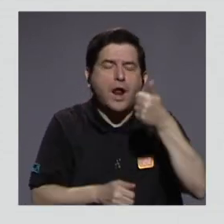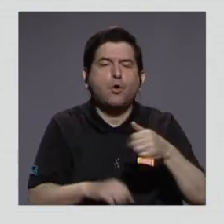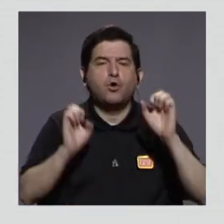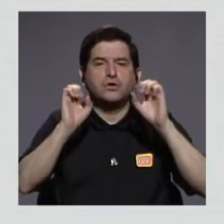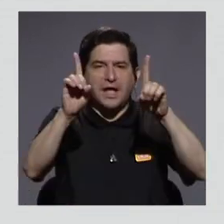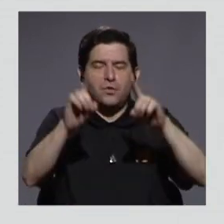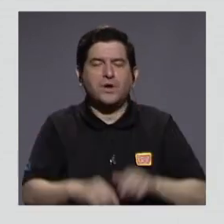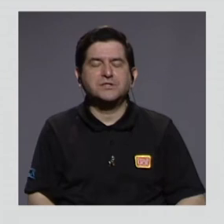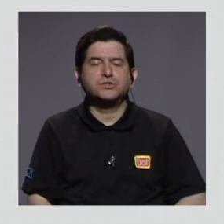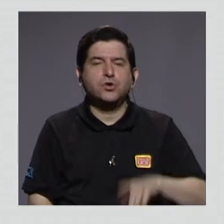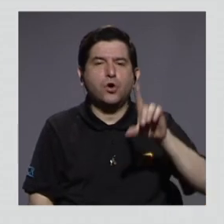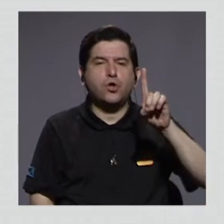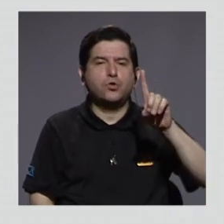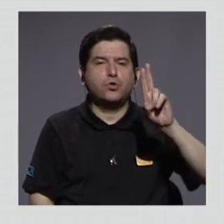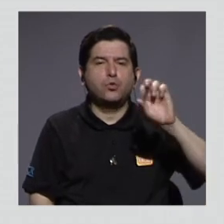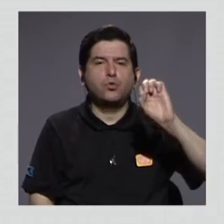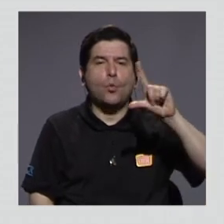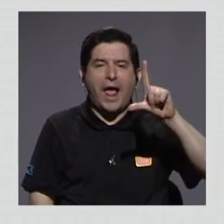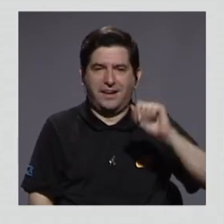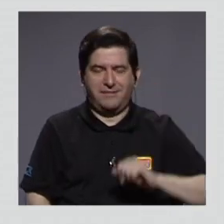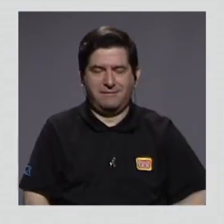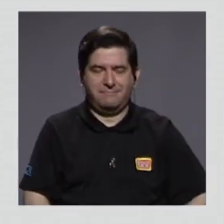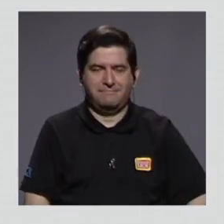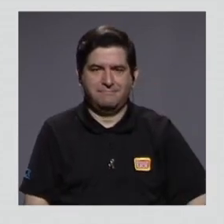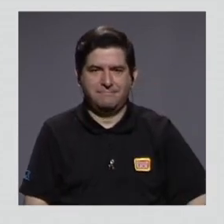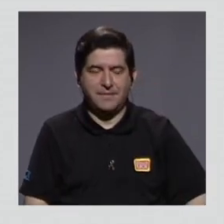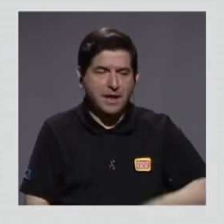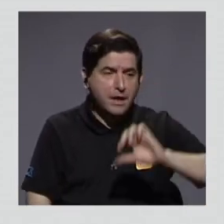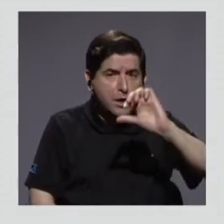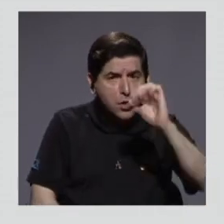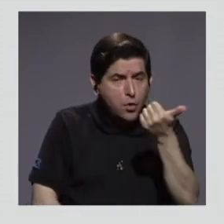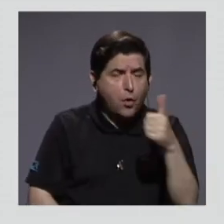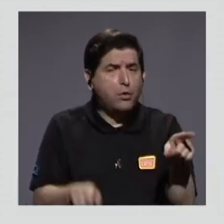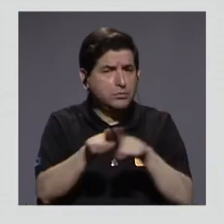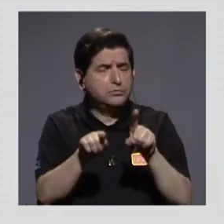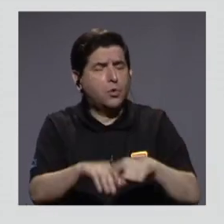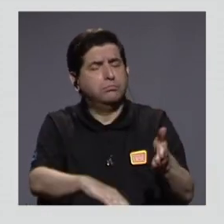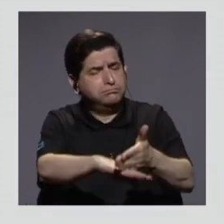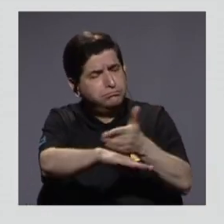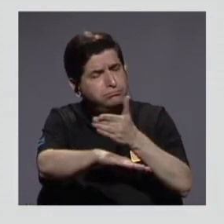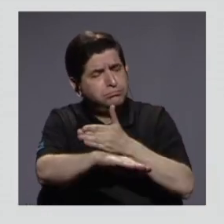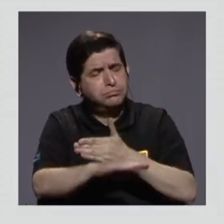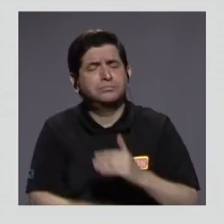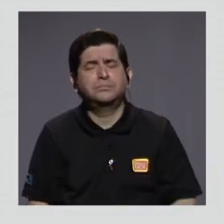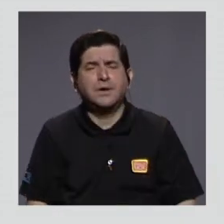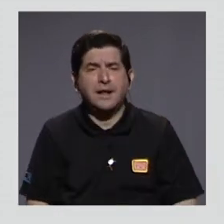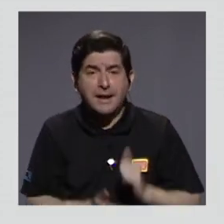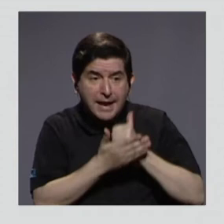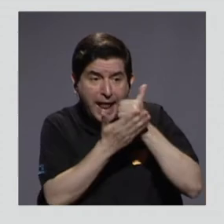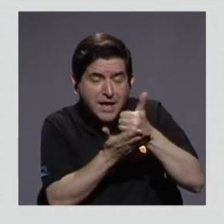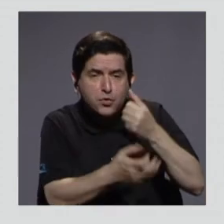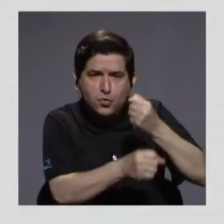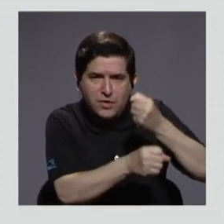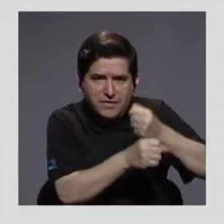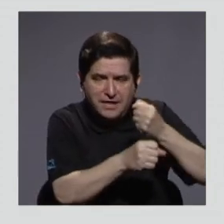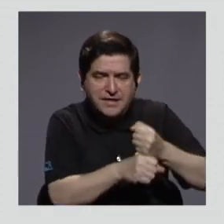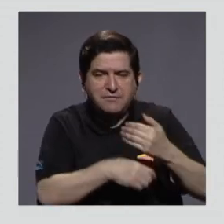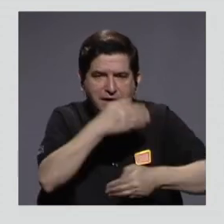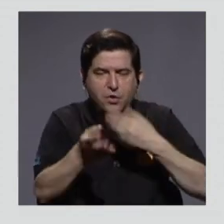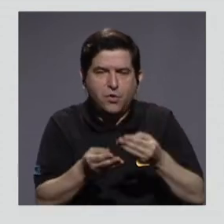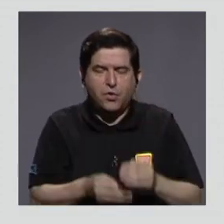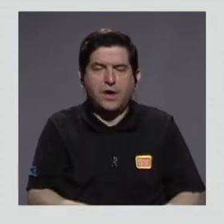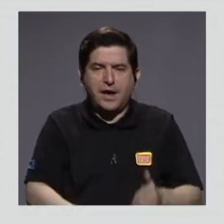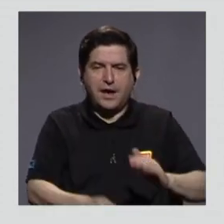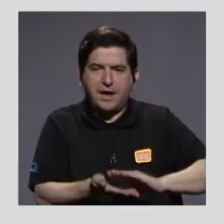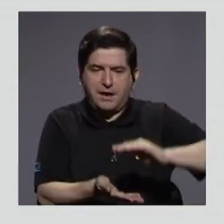la educación dual el otro aspecto que también mejoraría la contribución del trabajo el crecimiento es la